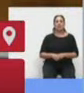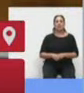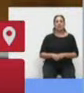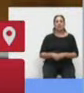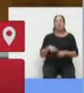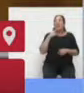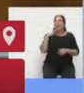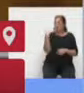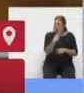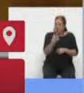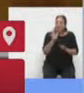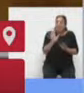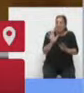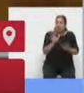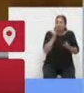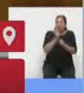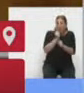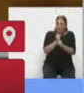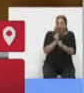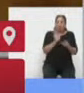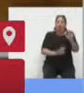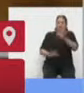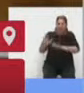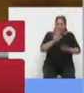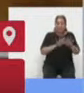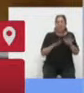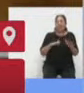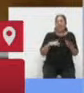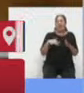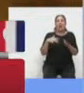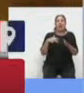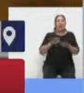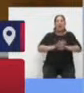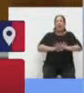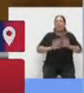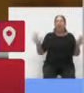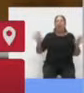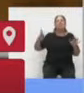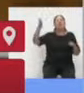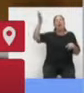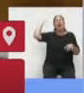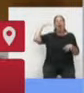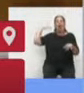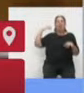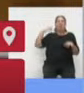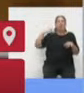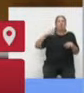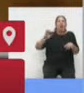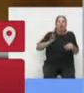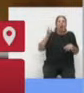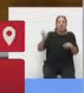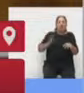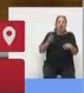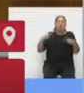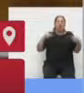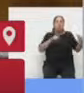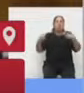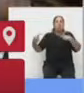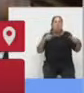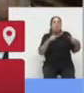tener semi-normalizado en los próximos 90, 120 días? Yo creo que eso es